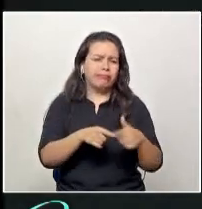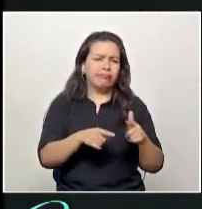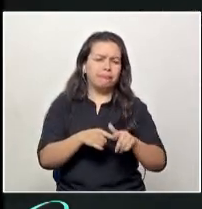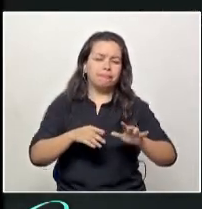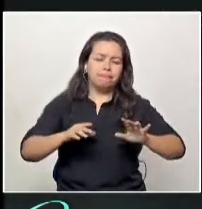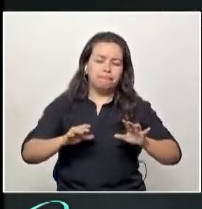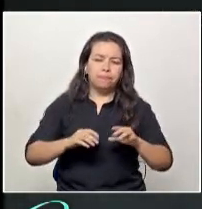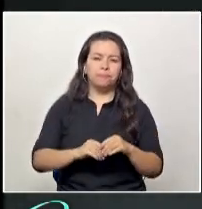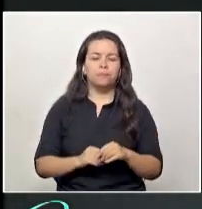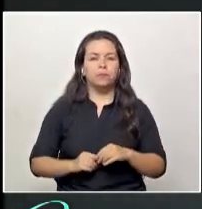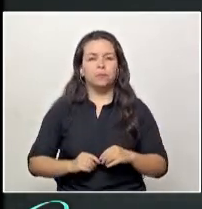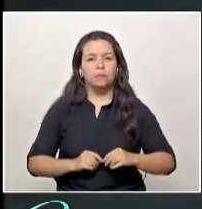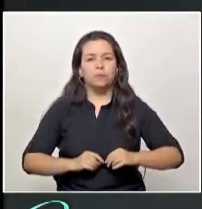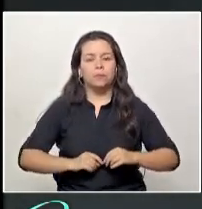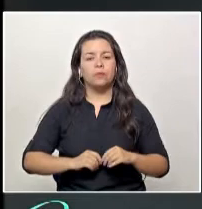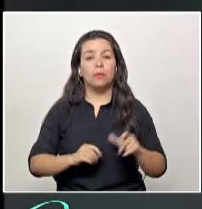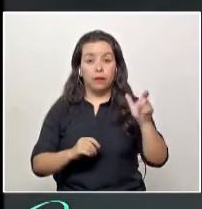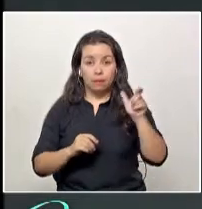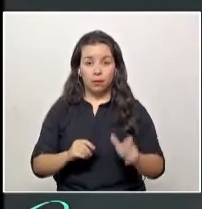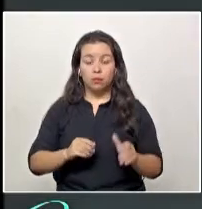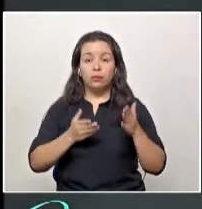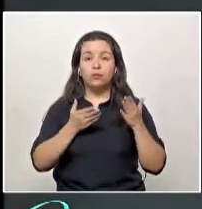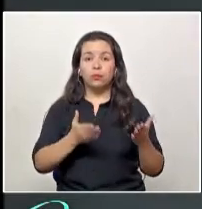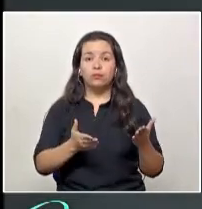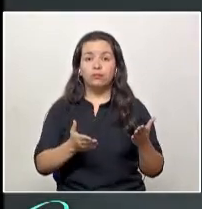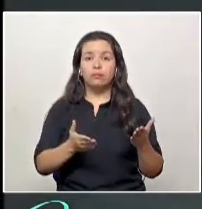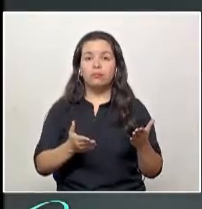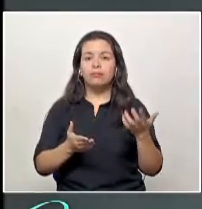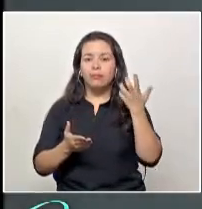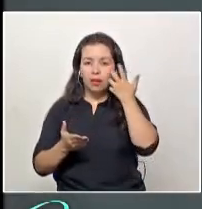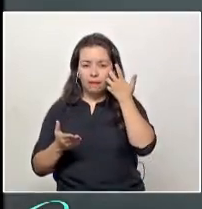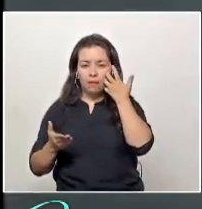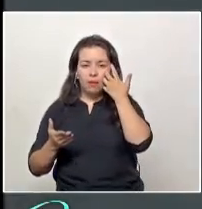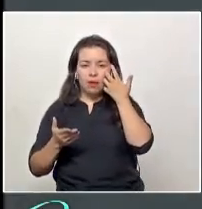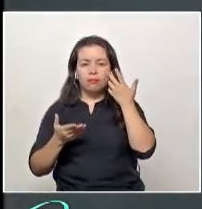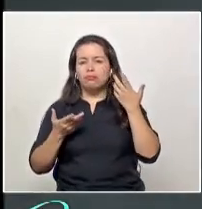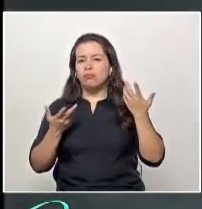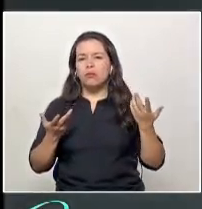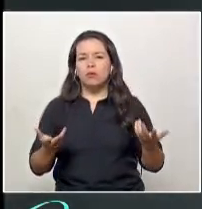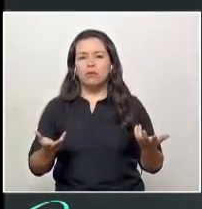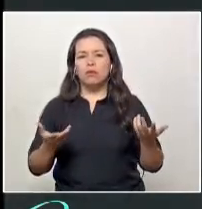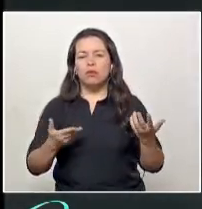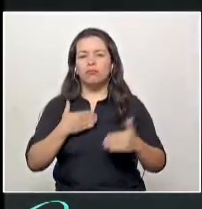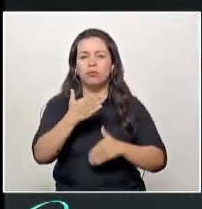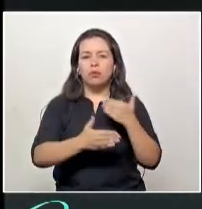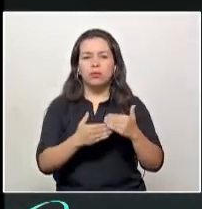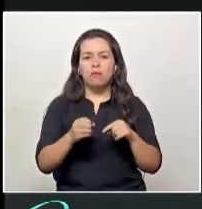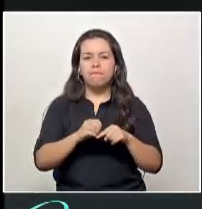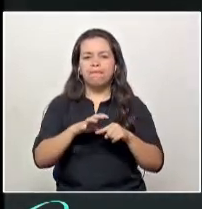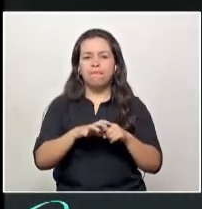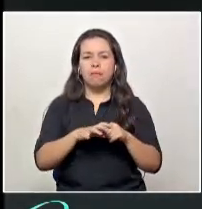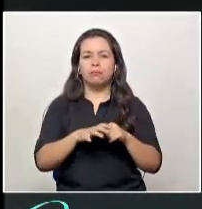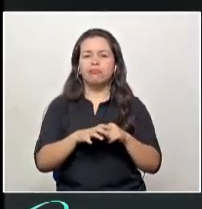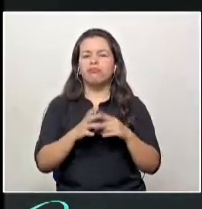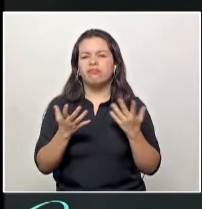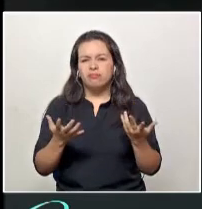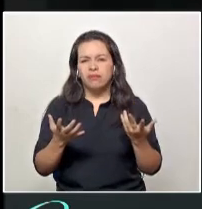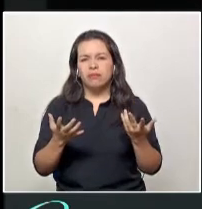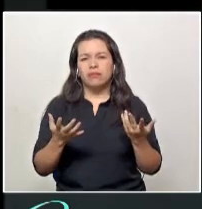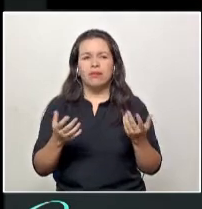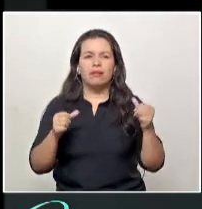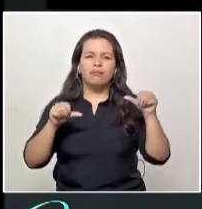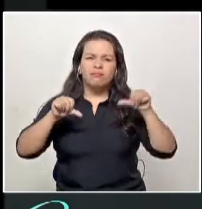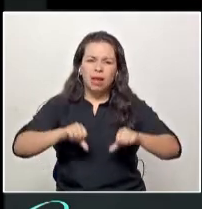Ahora, el divertículo es una enfermedad resultado de un proceso inflamatorio crónico y de malos hábitos